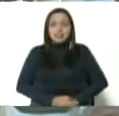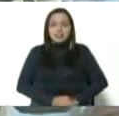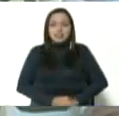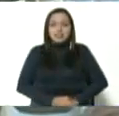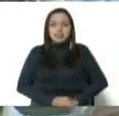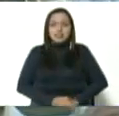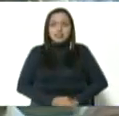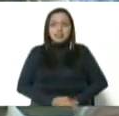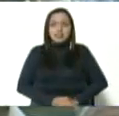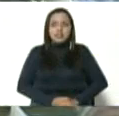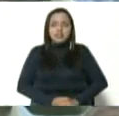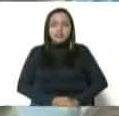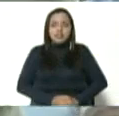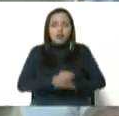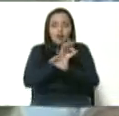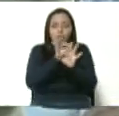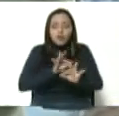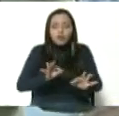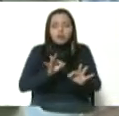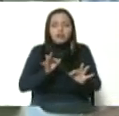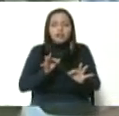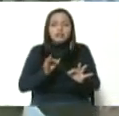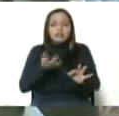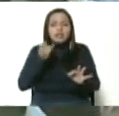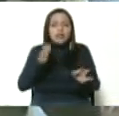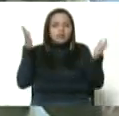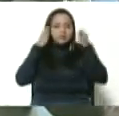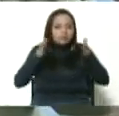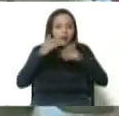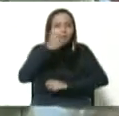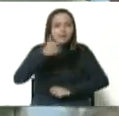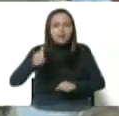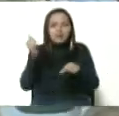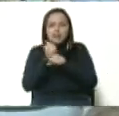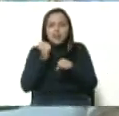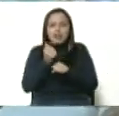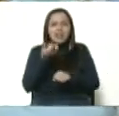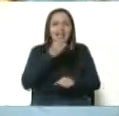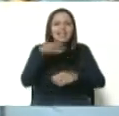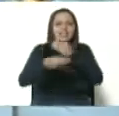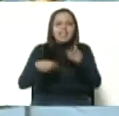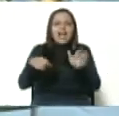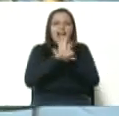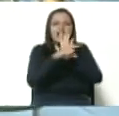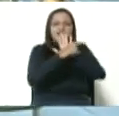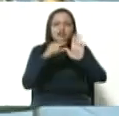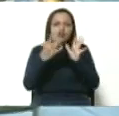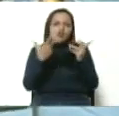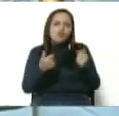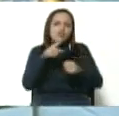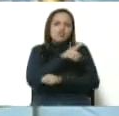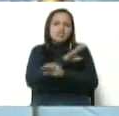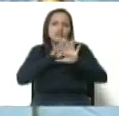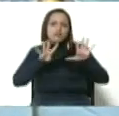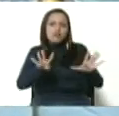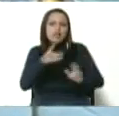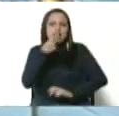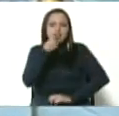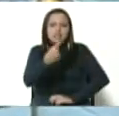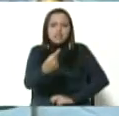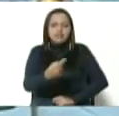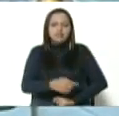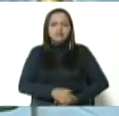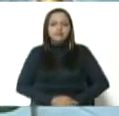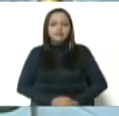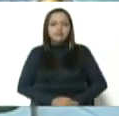de someter los convenios y recomendaciones ante las autoridades competentes establecidas en el artículo 19. Nosotros,